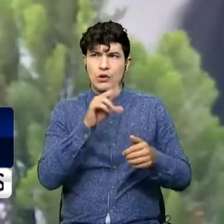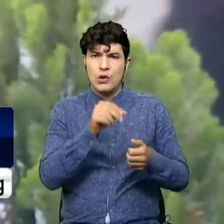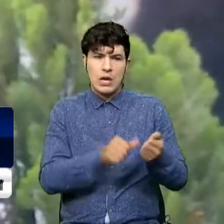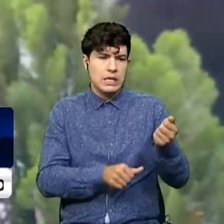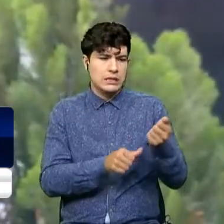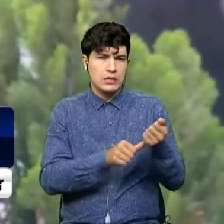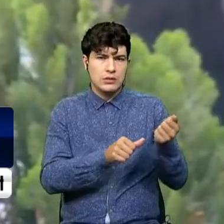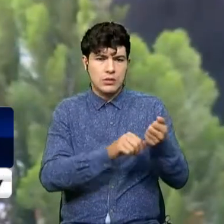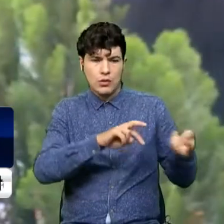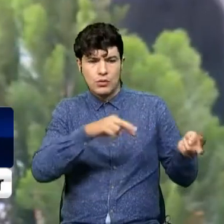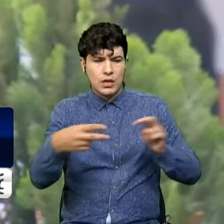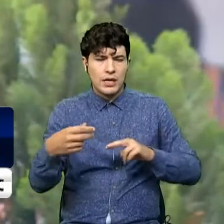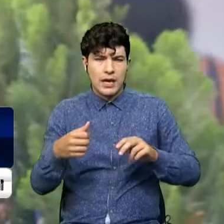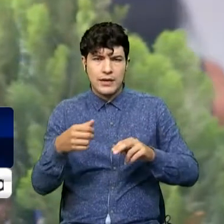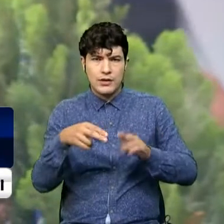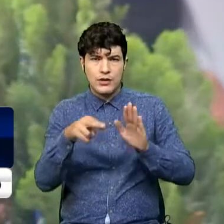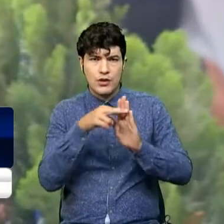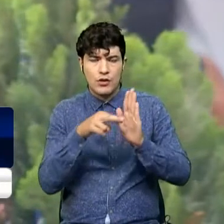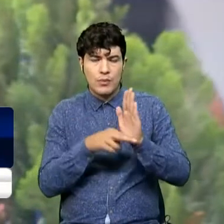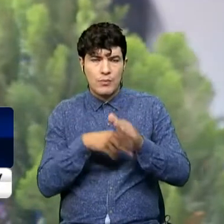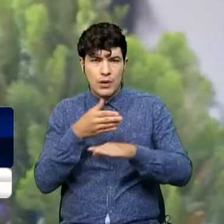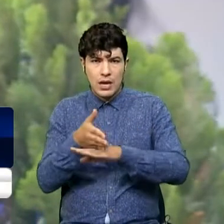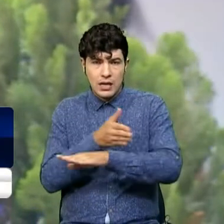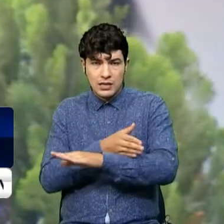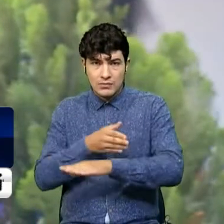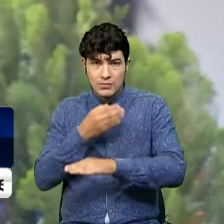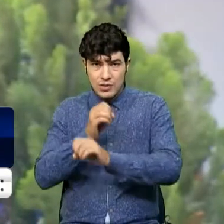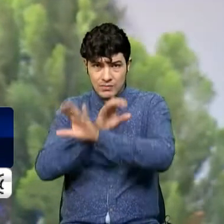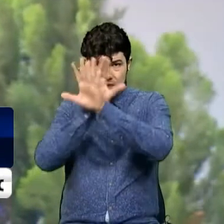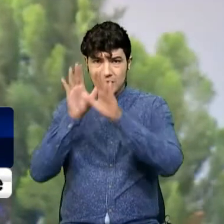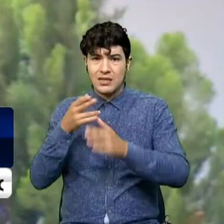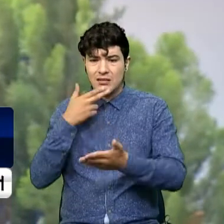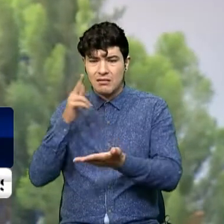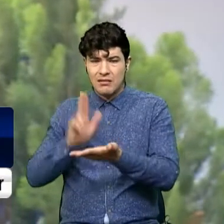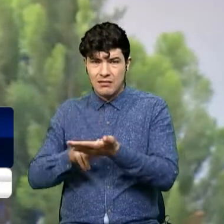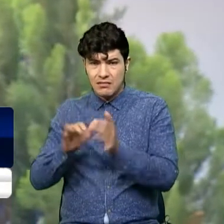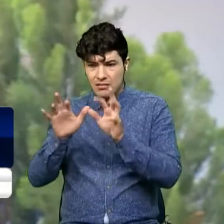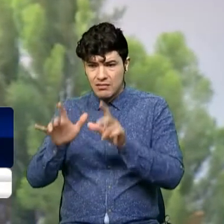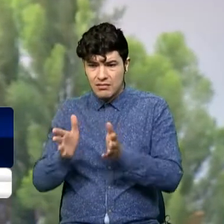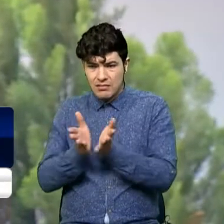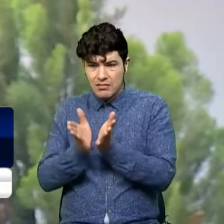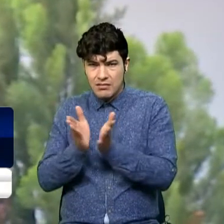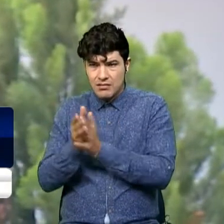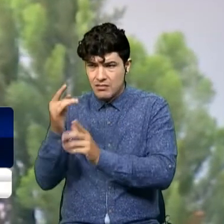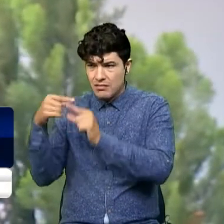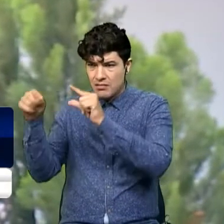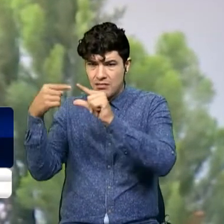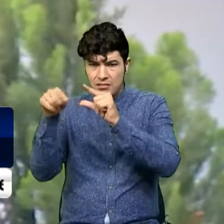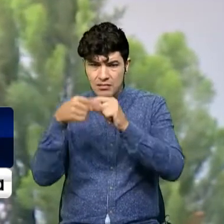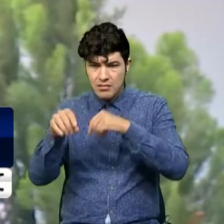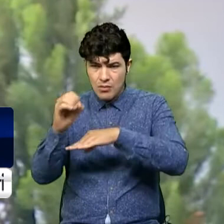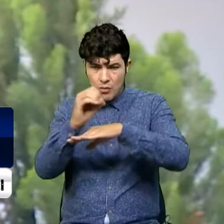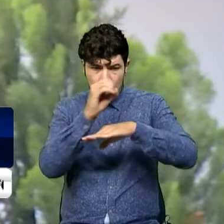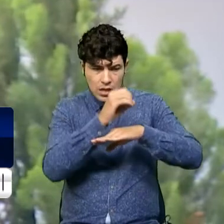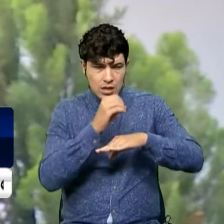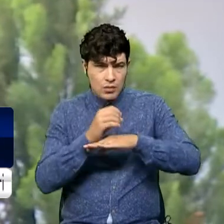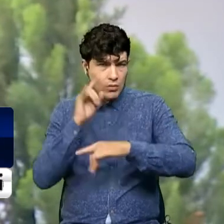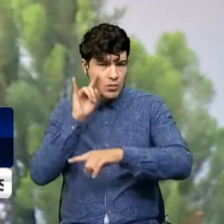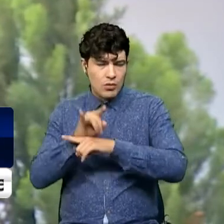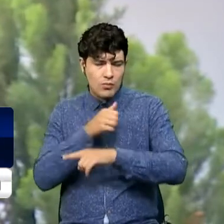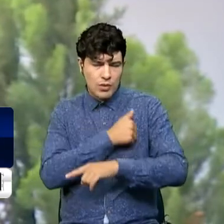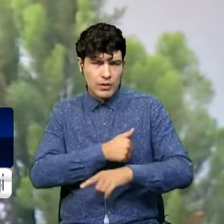En horas de la mañana se radicó una carta por parte de la Secretaría de Educación de Santander para que los órganos de control investiguen el